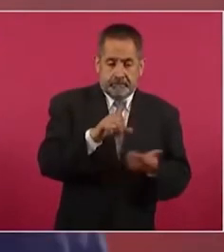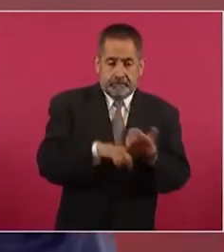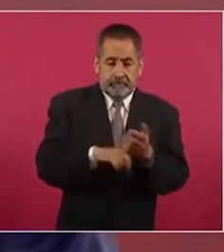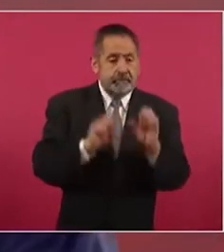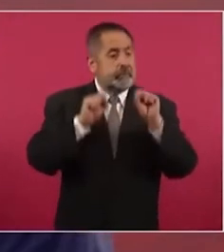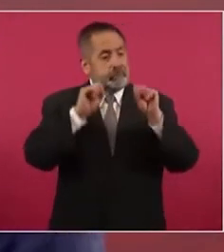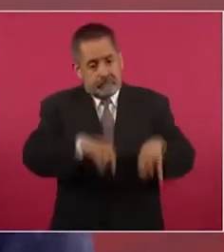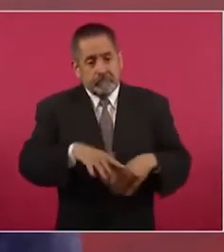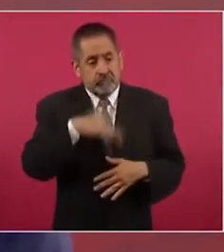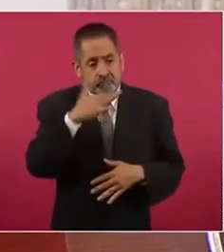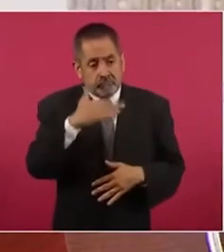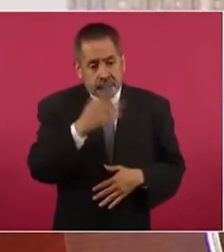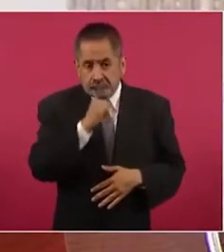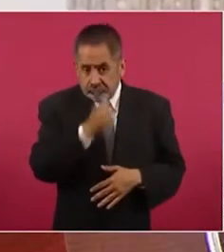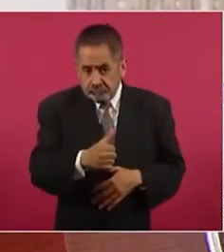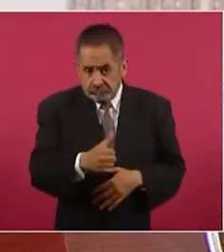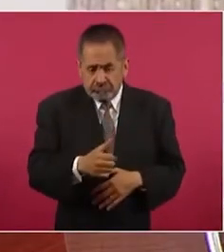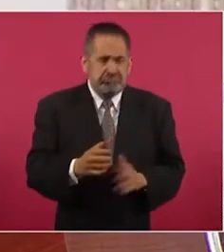corrupción,